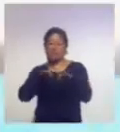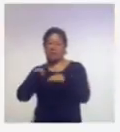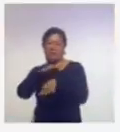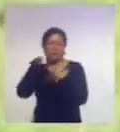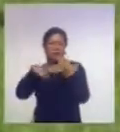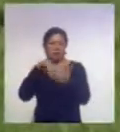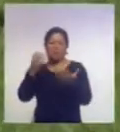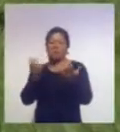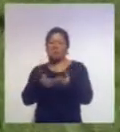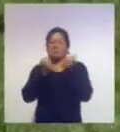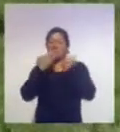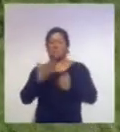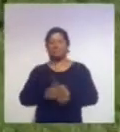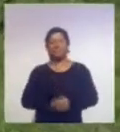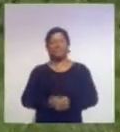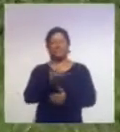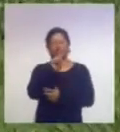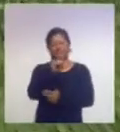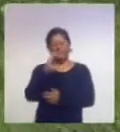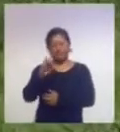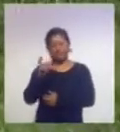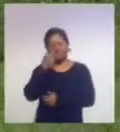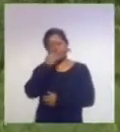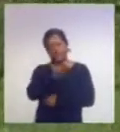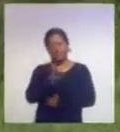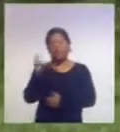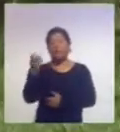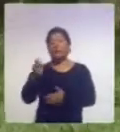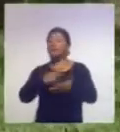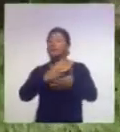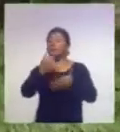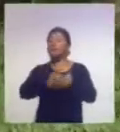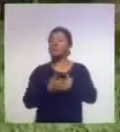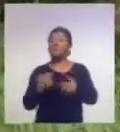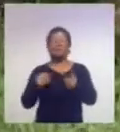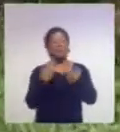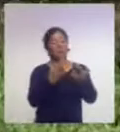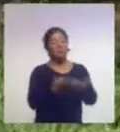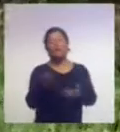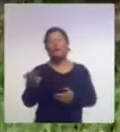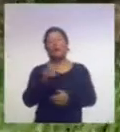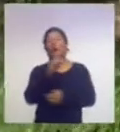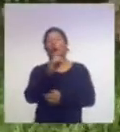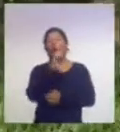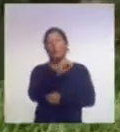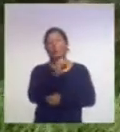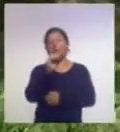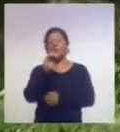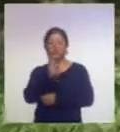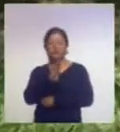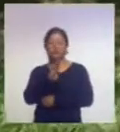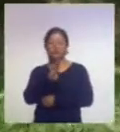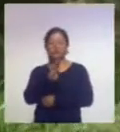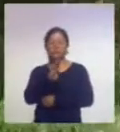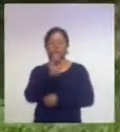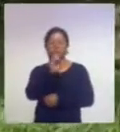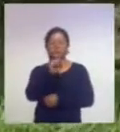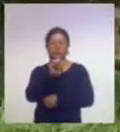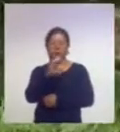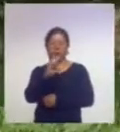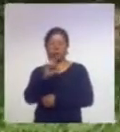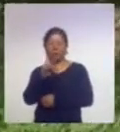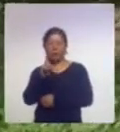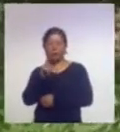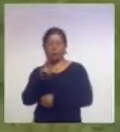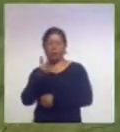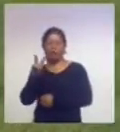¿no? Andalco López refirió que este proyecto fue entregado a la Comisión de Obras Públicas, Desarrollo Urbano y Ecología bajo la conclusión